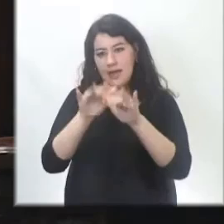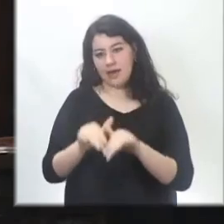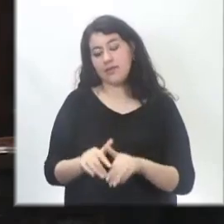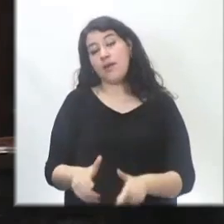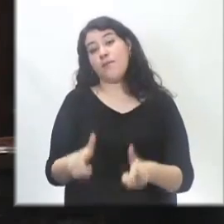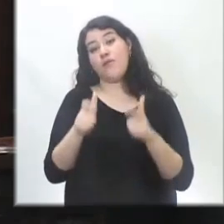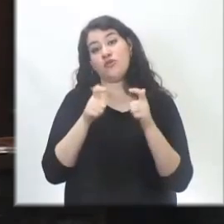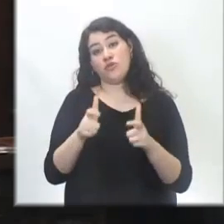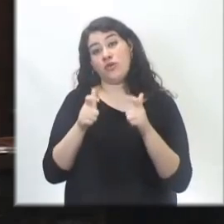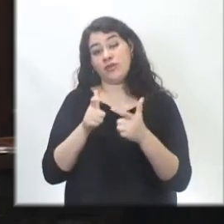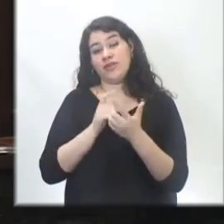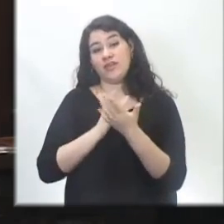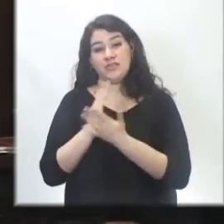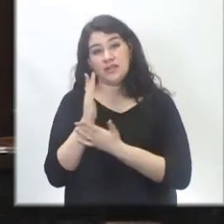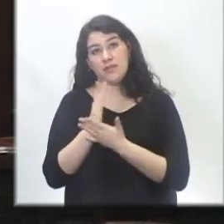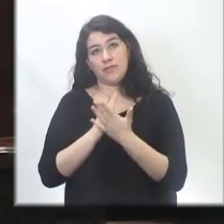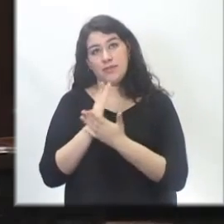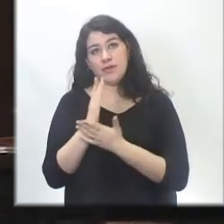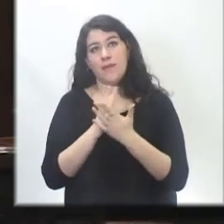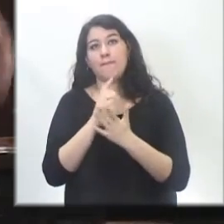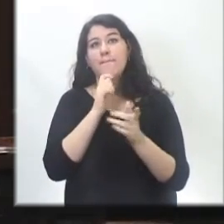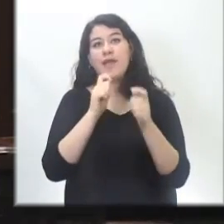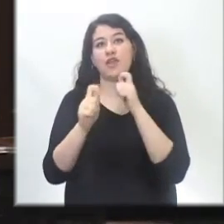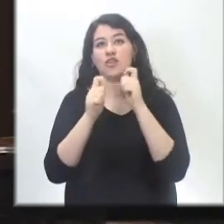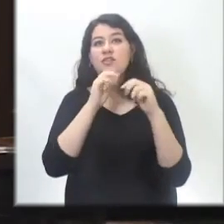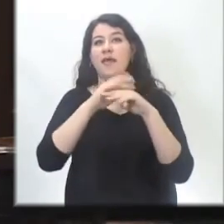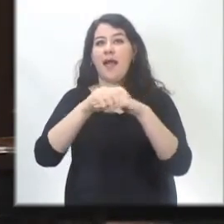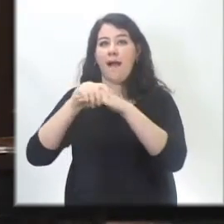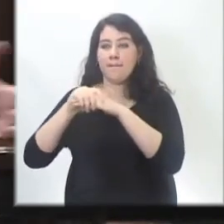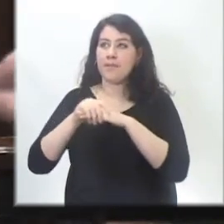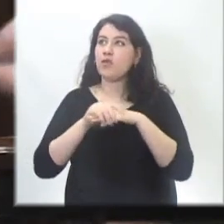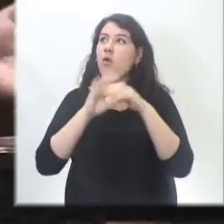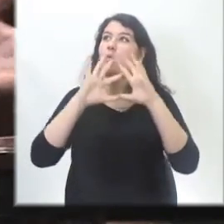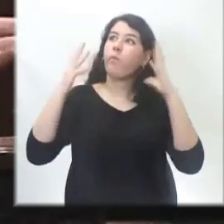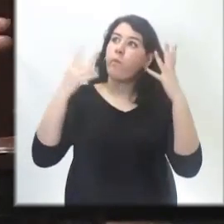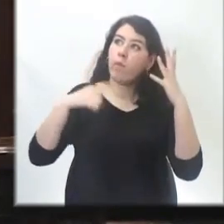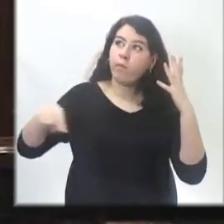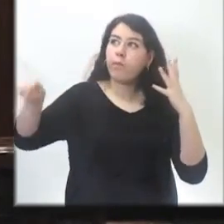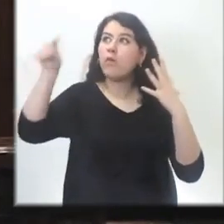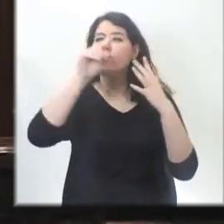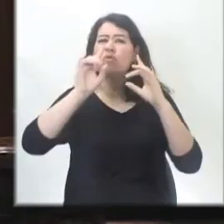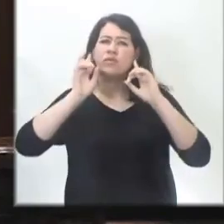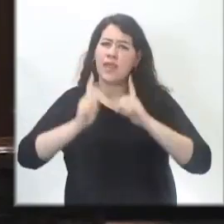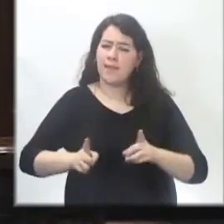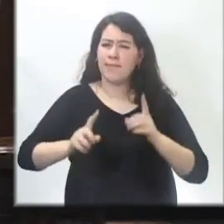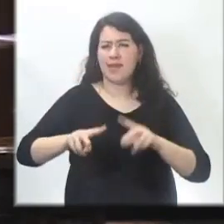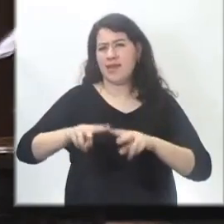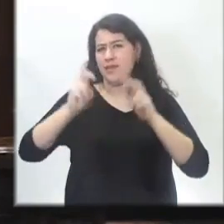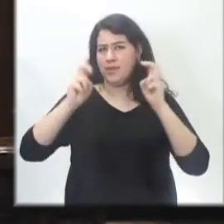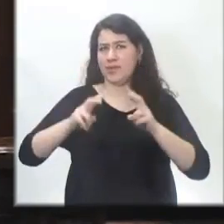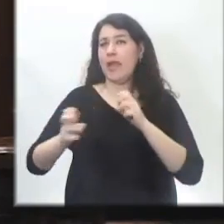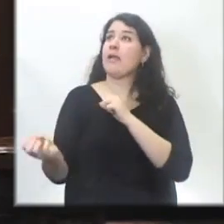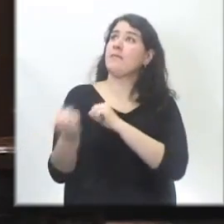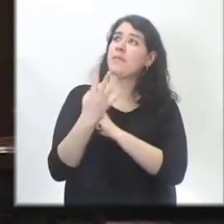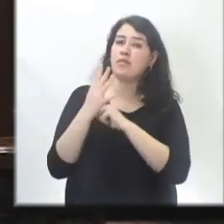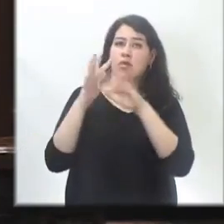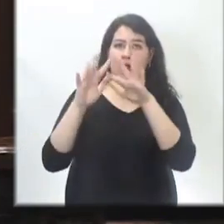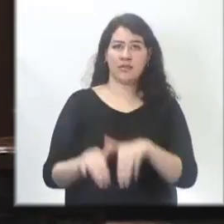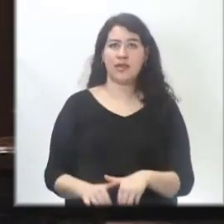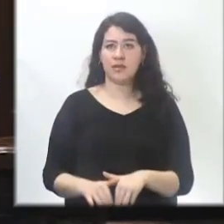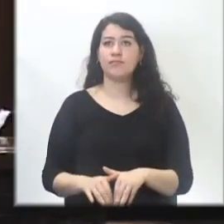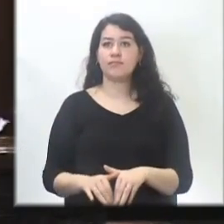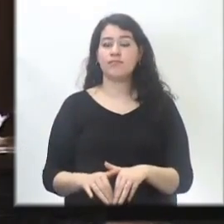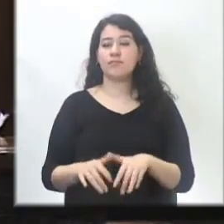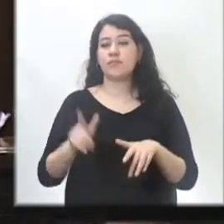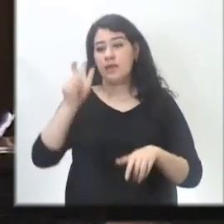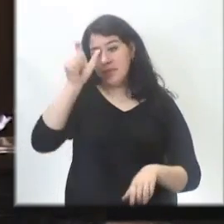suerte siempre hay periodistas amigos en otras partes del mundo que también investigan estas cosas. Y me mandó la carta del